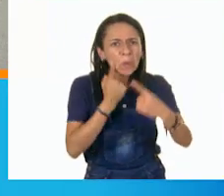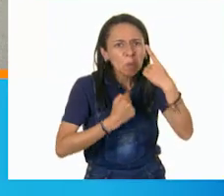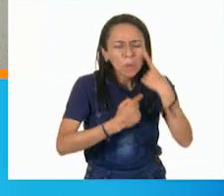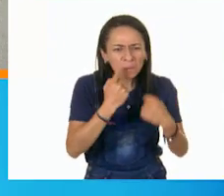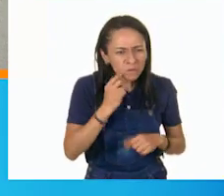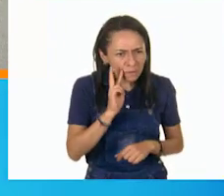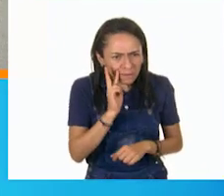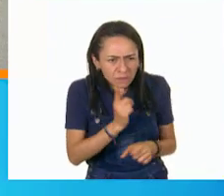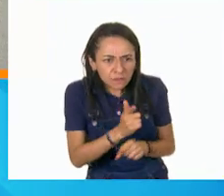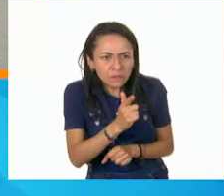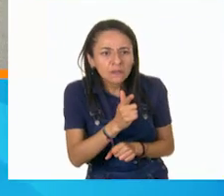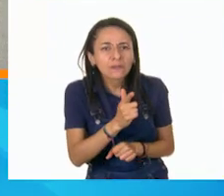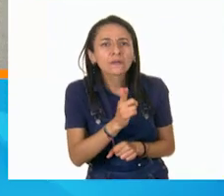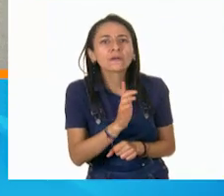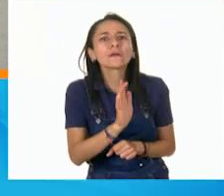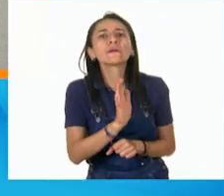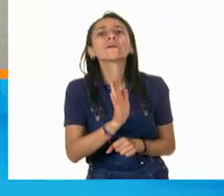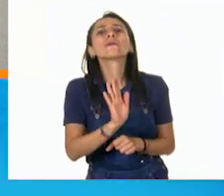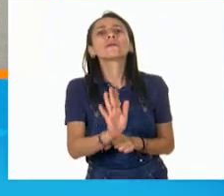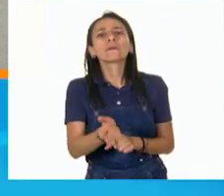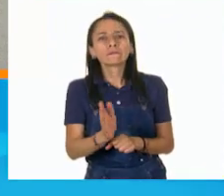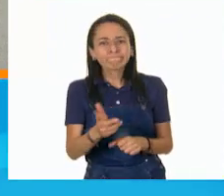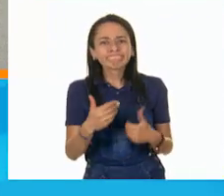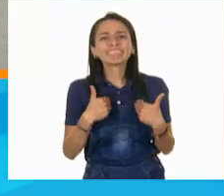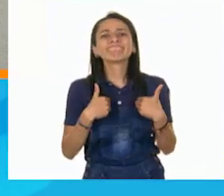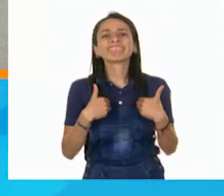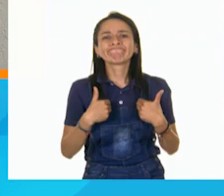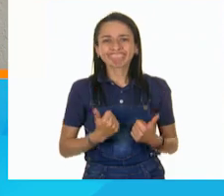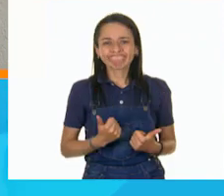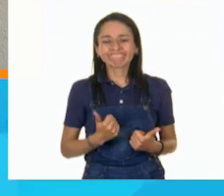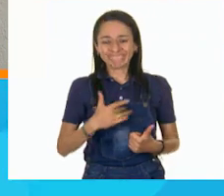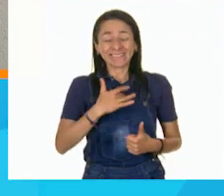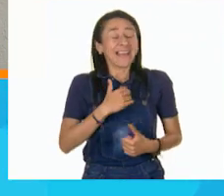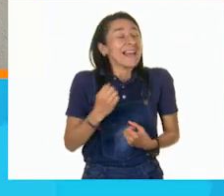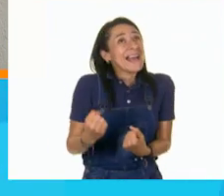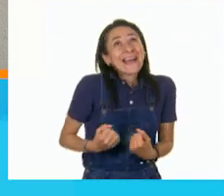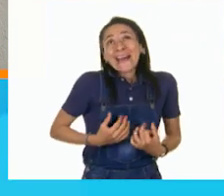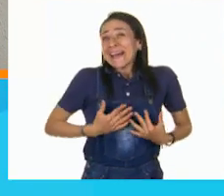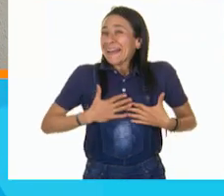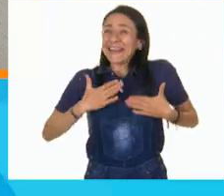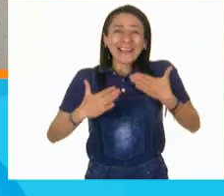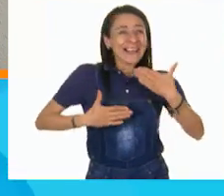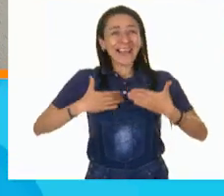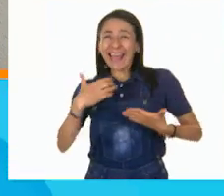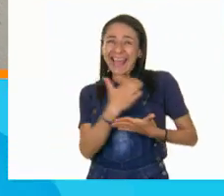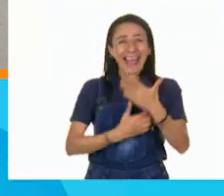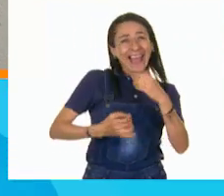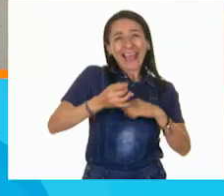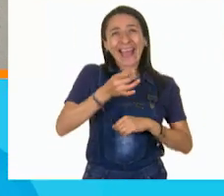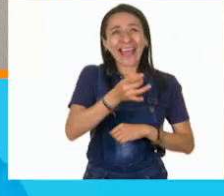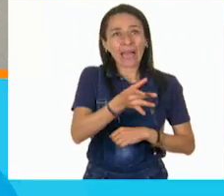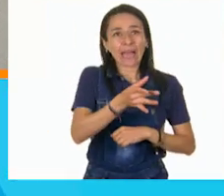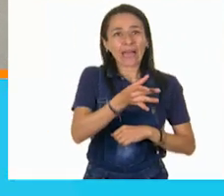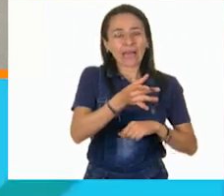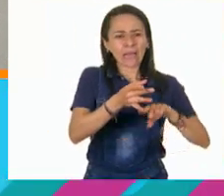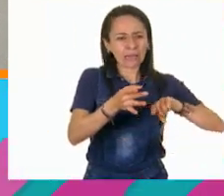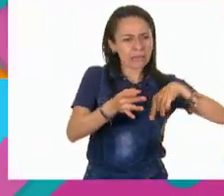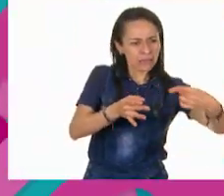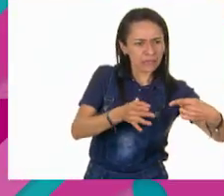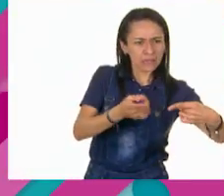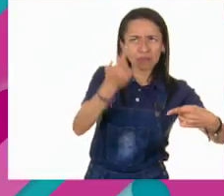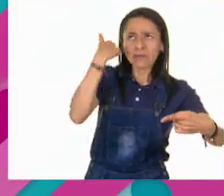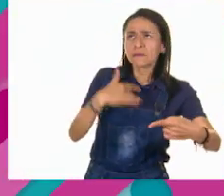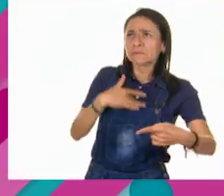mi reacción puede ser exagerada y puede lastimar a otros.